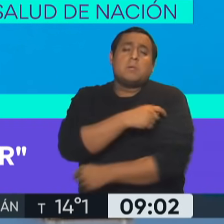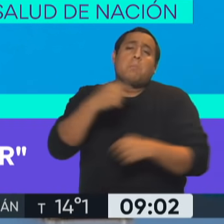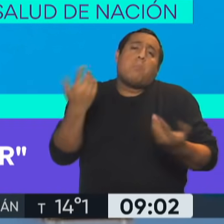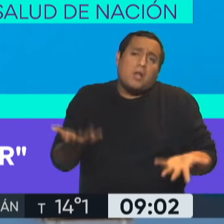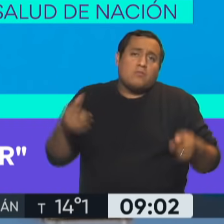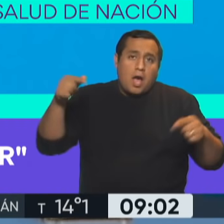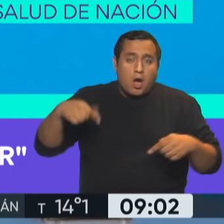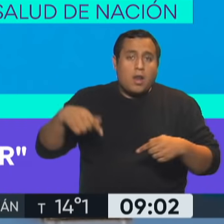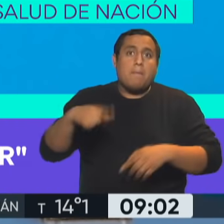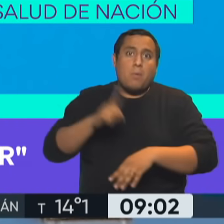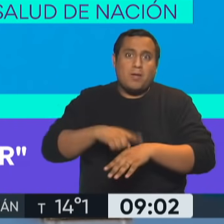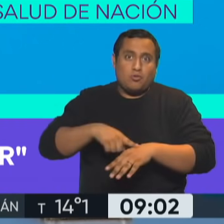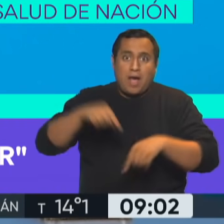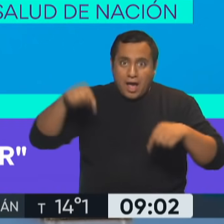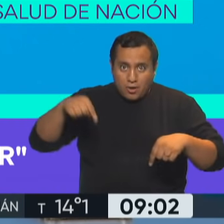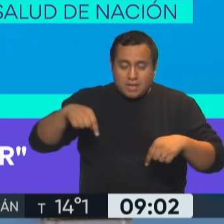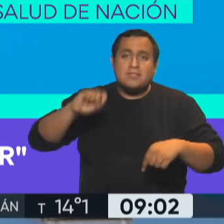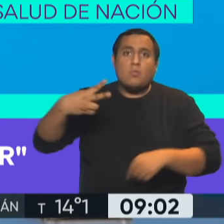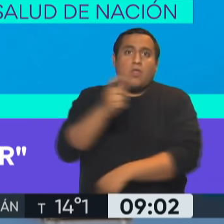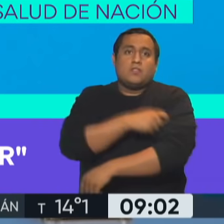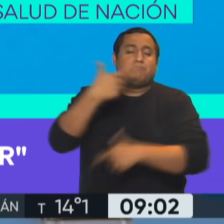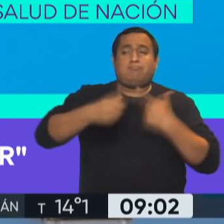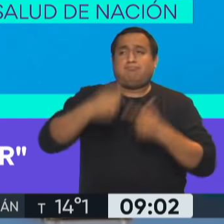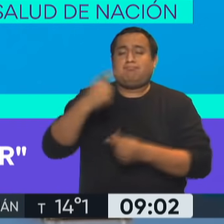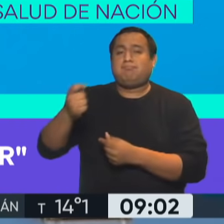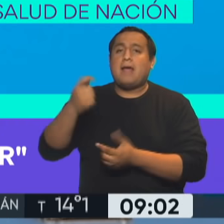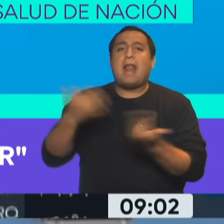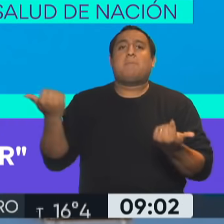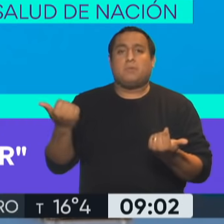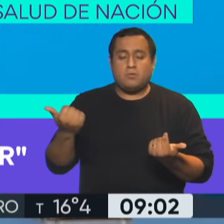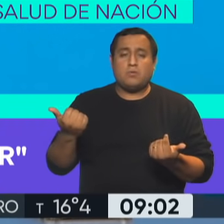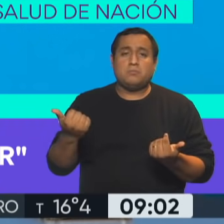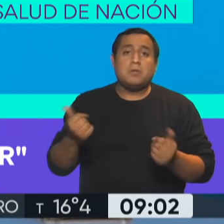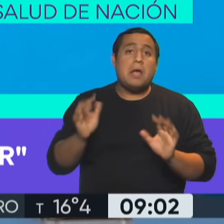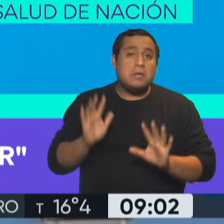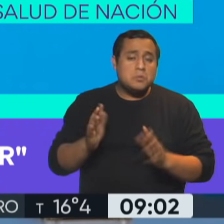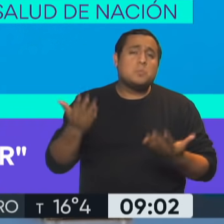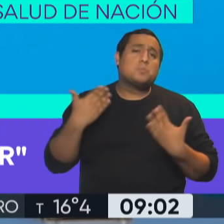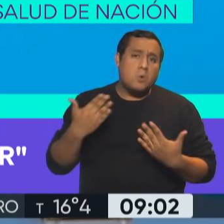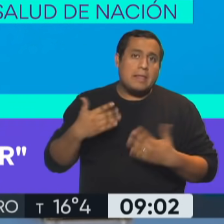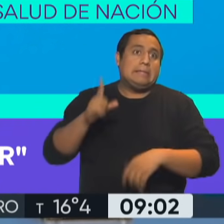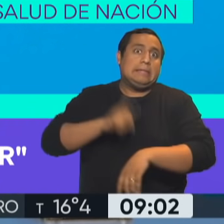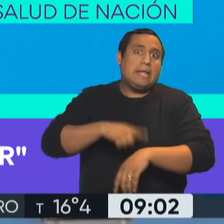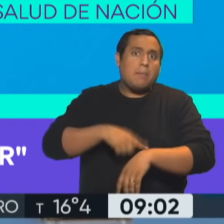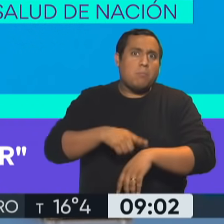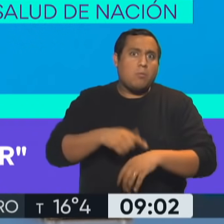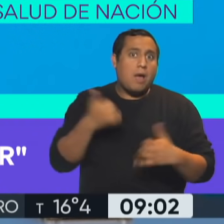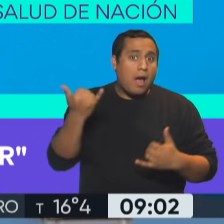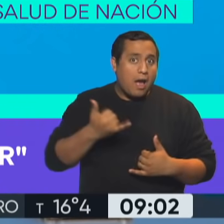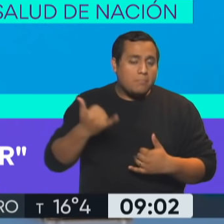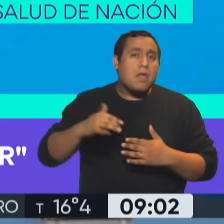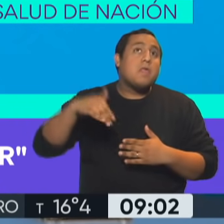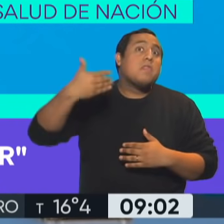avanzando y rápidamente en la segunda dosis y eso nos permite tener más tiempo para evaluar la necesidad de